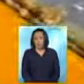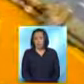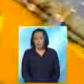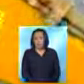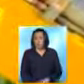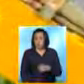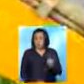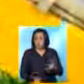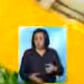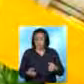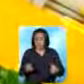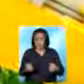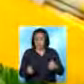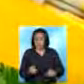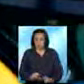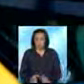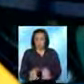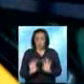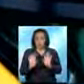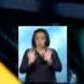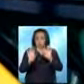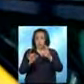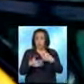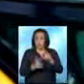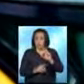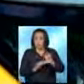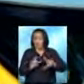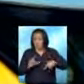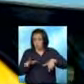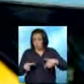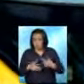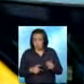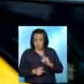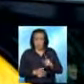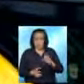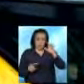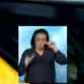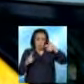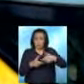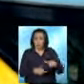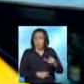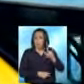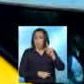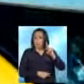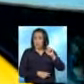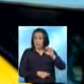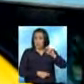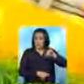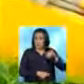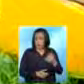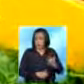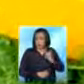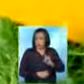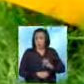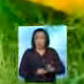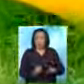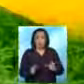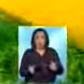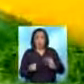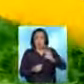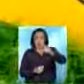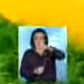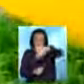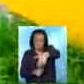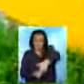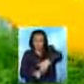En vez del tractor que usó su padre en los 90 al visitar las zonas de desbordes, el congresista Kenji Fujimori usó una retroexcavadora durante